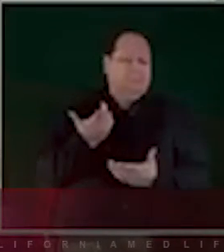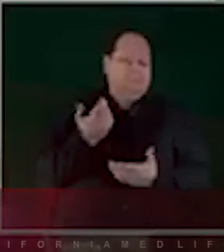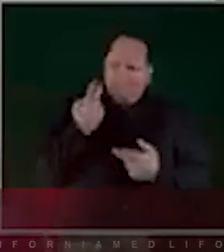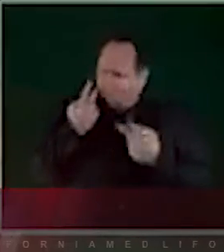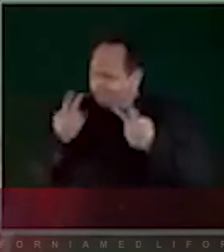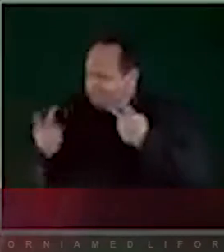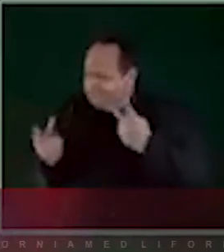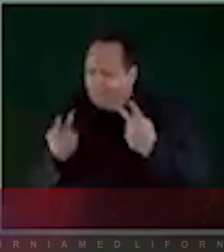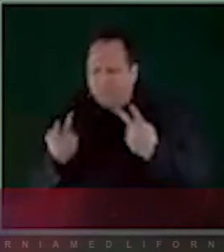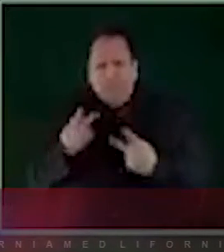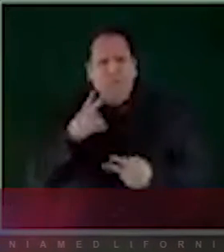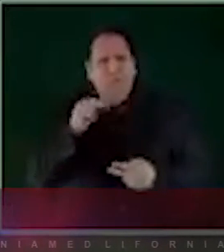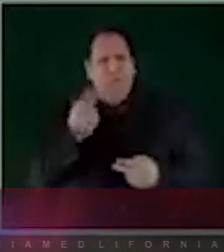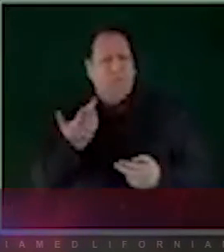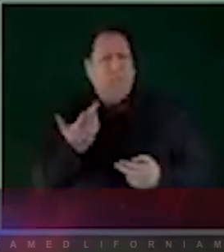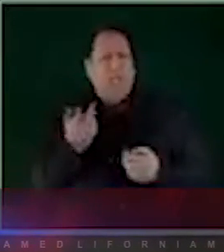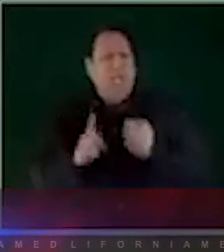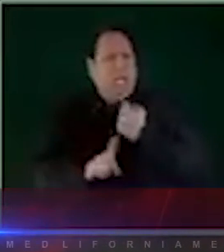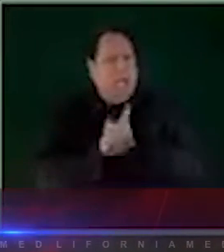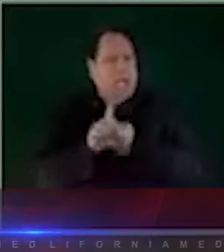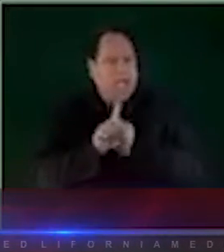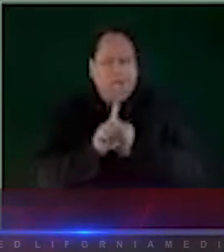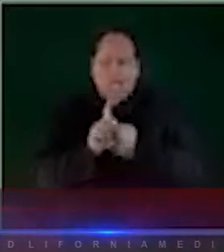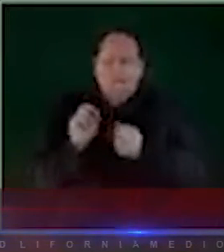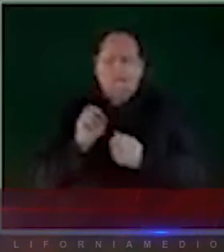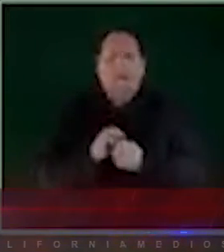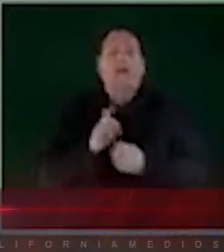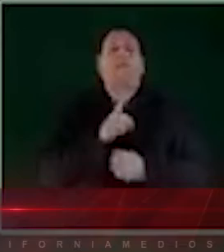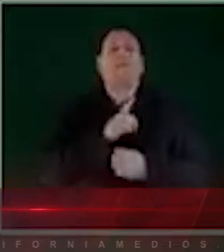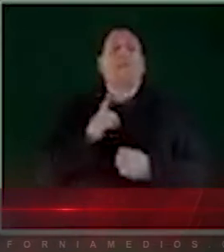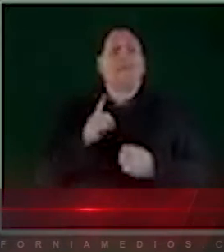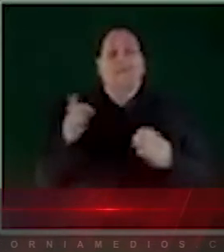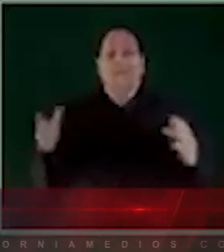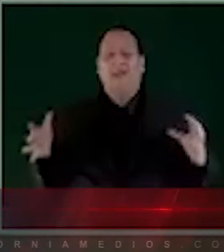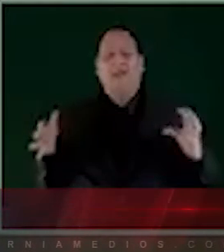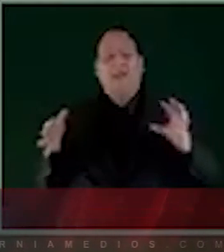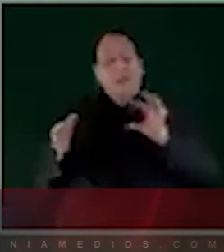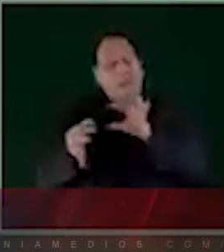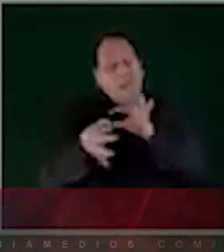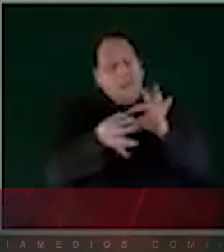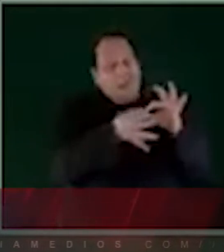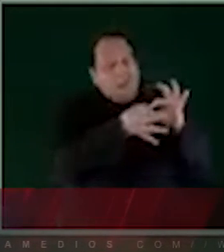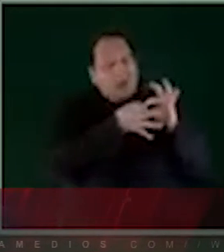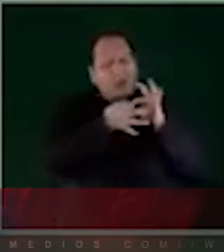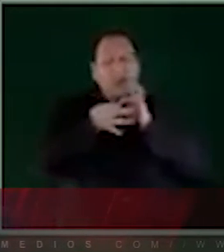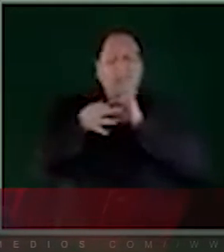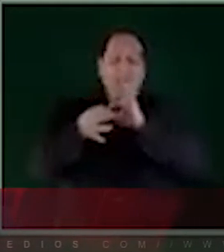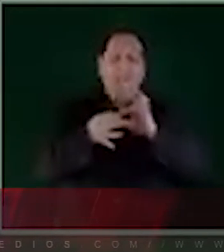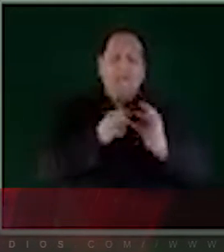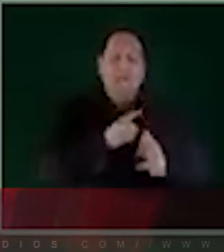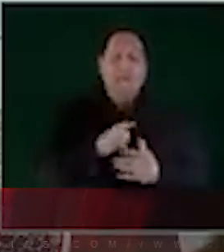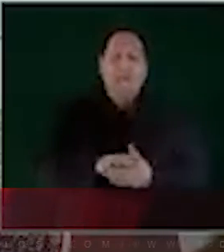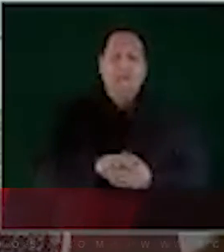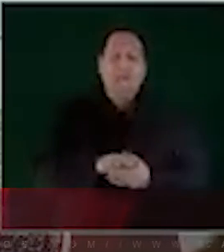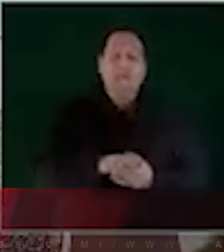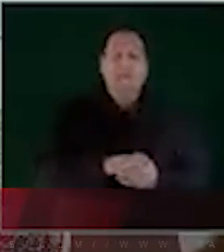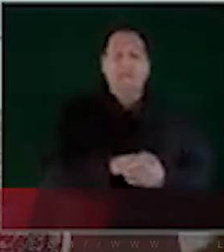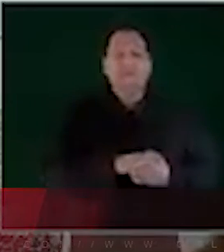que haya problemas tiene que haber unidad y tiene que